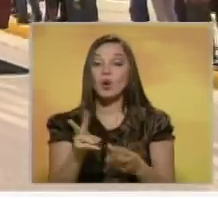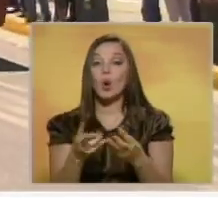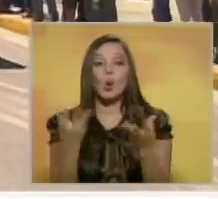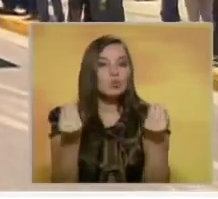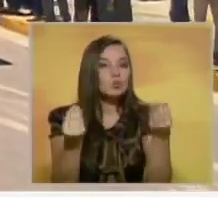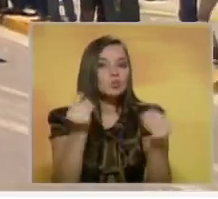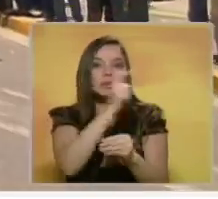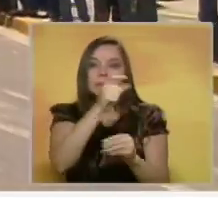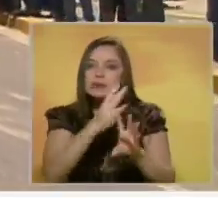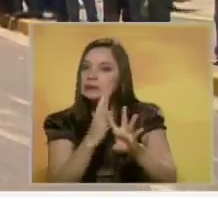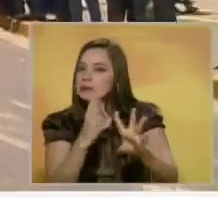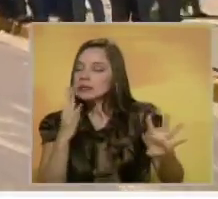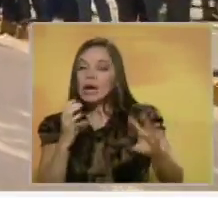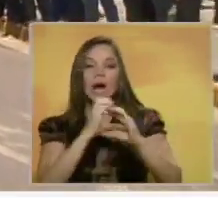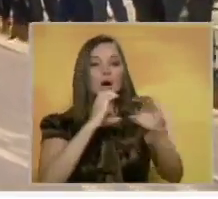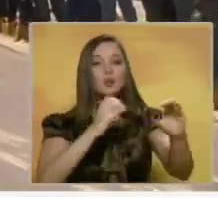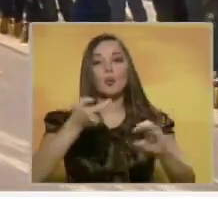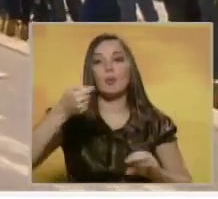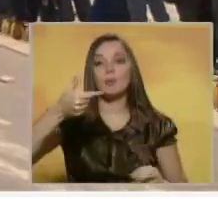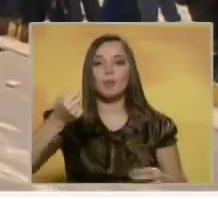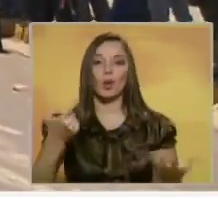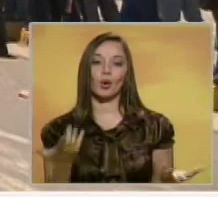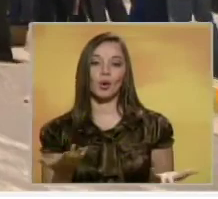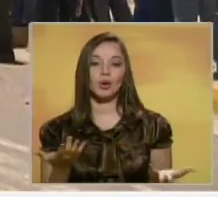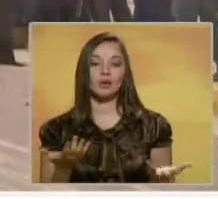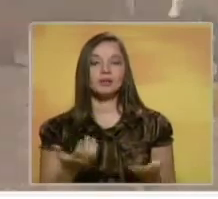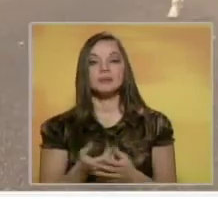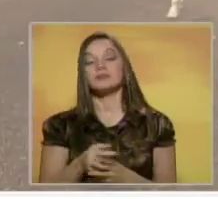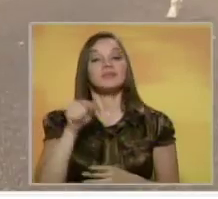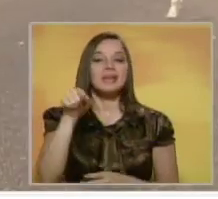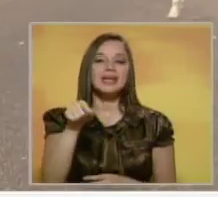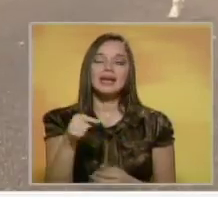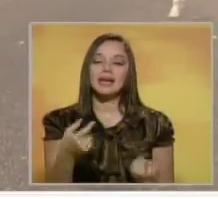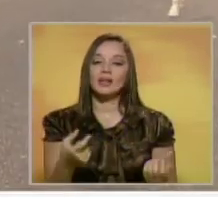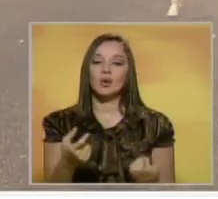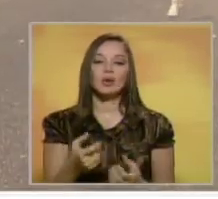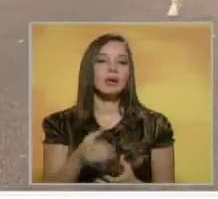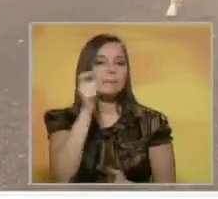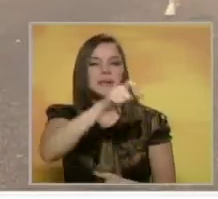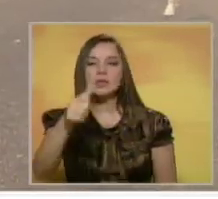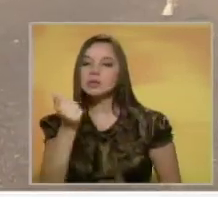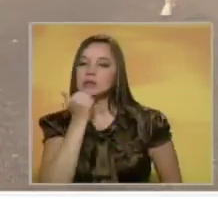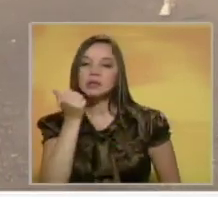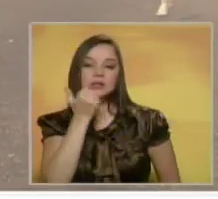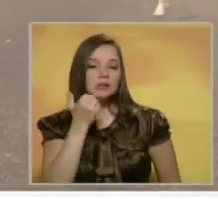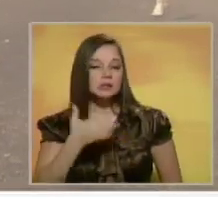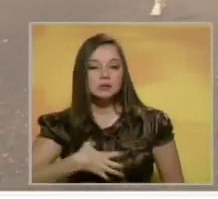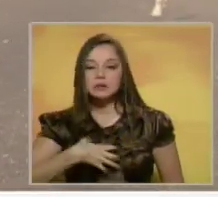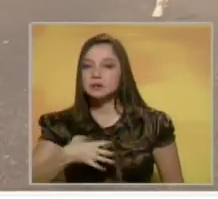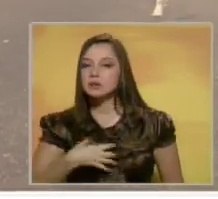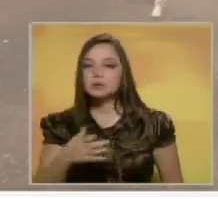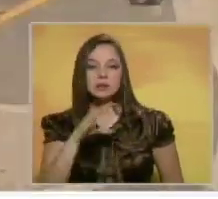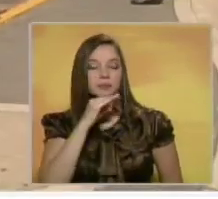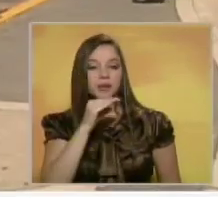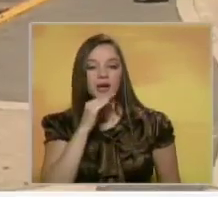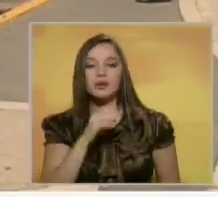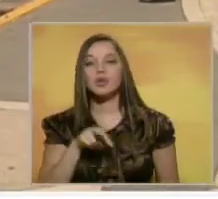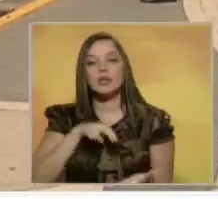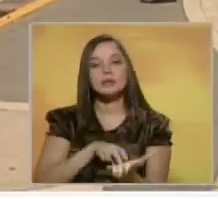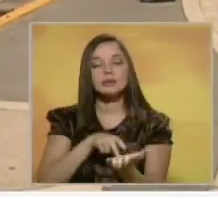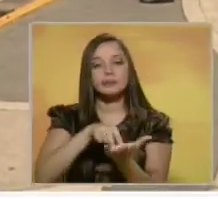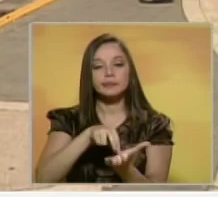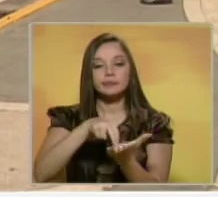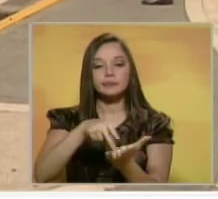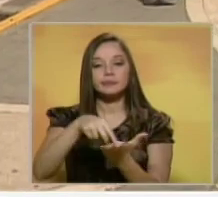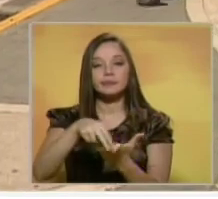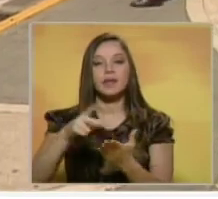usuarios sobrepasó la capacidad de traslado de los autobuses y esto generó quejas entre muchas personas que tuvieron que completar caminando el